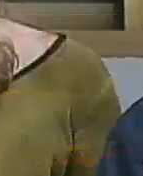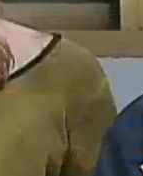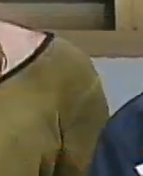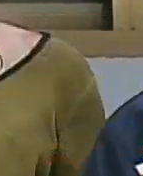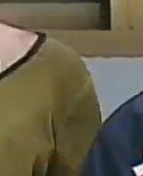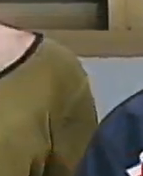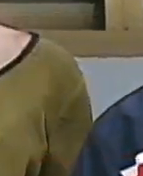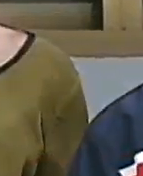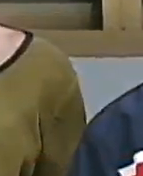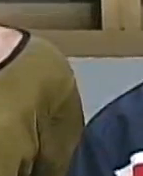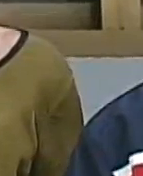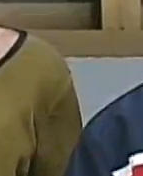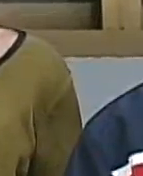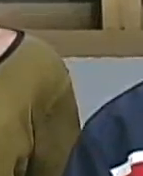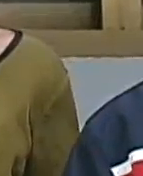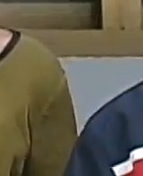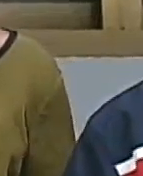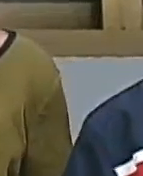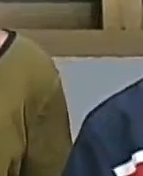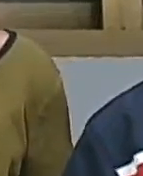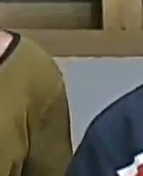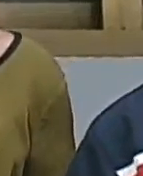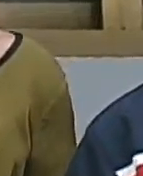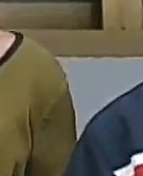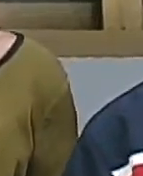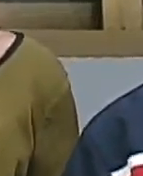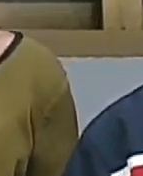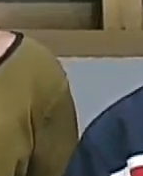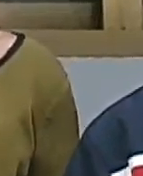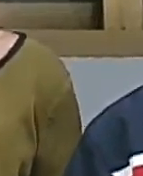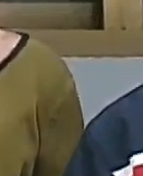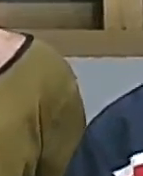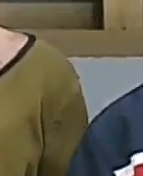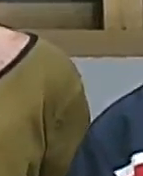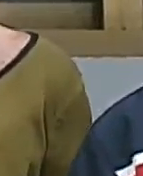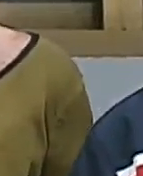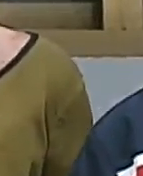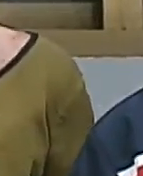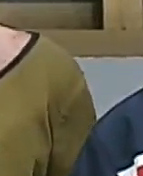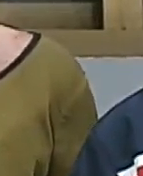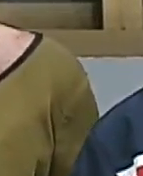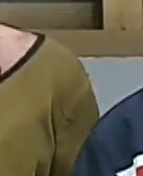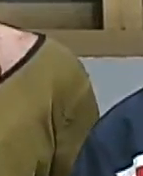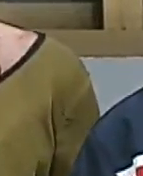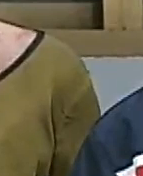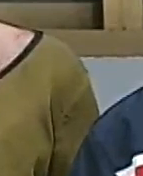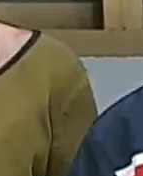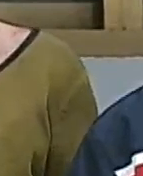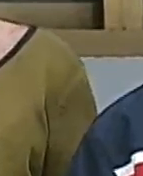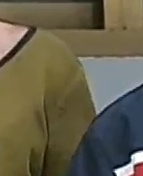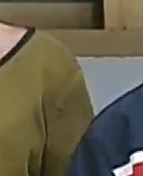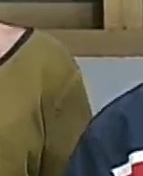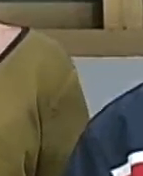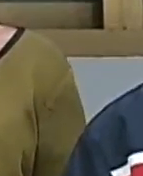Poder Popular para Ciencia y Tecnología ha puesto al servicio del pueblo toda su capacidad tecnológica y de